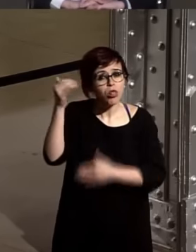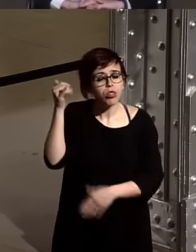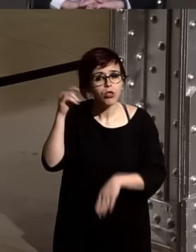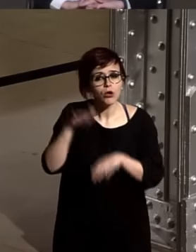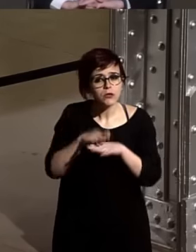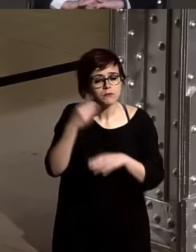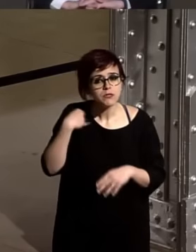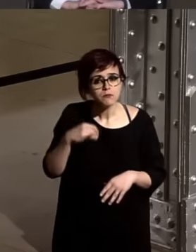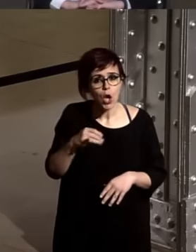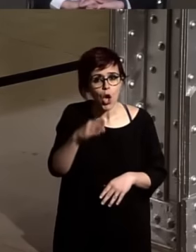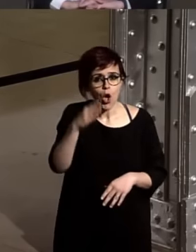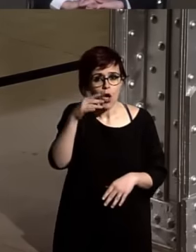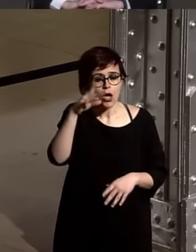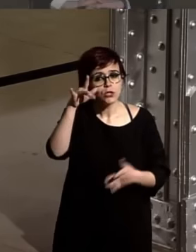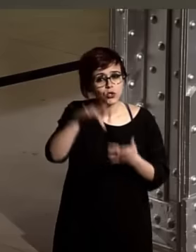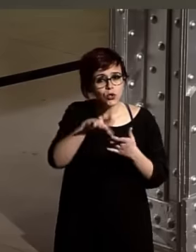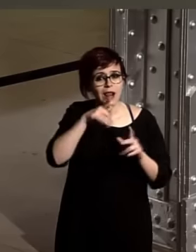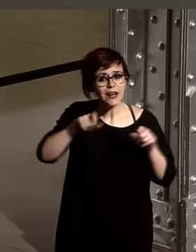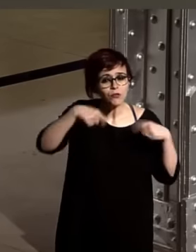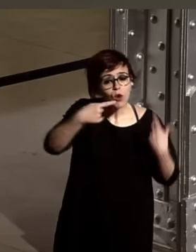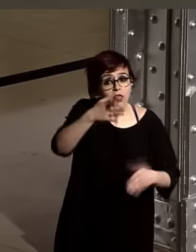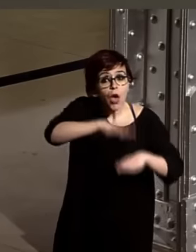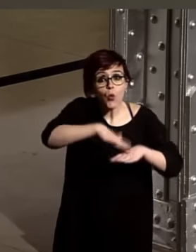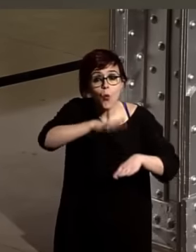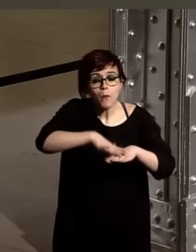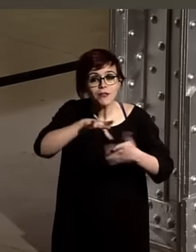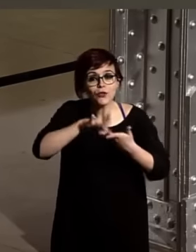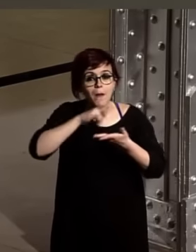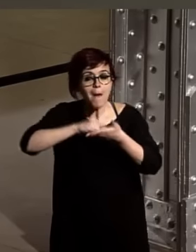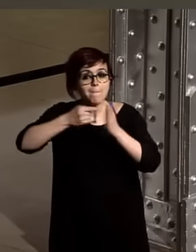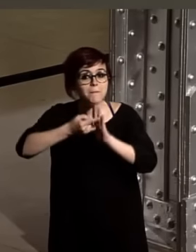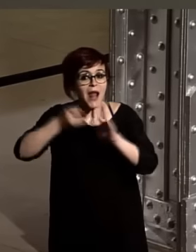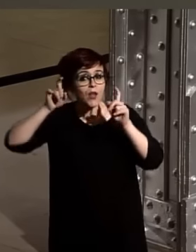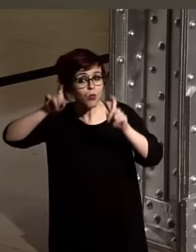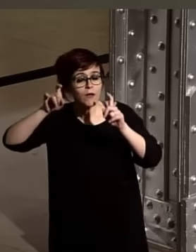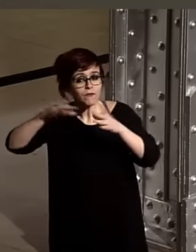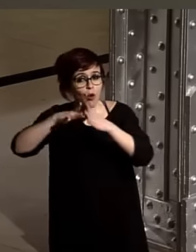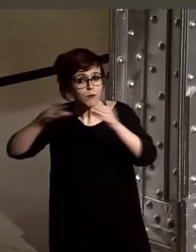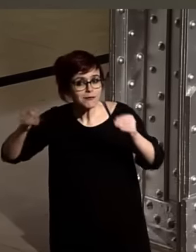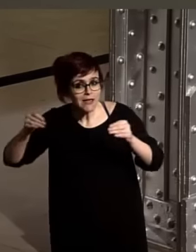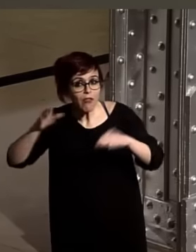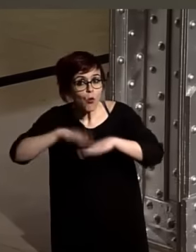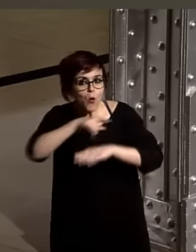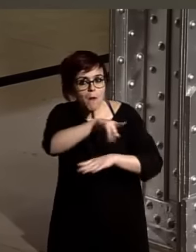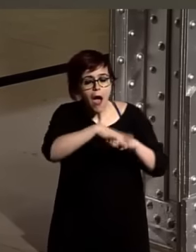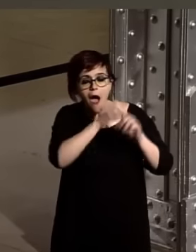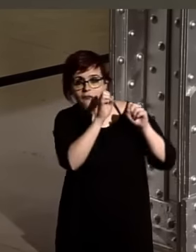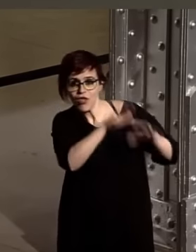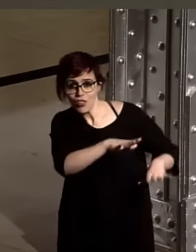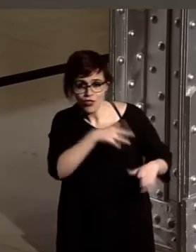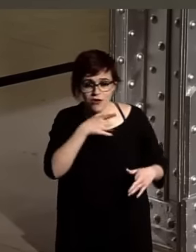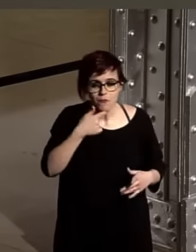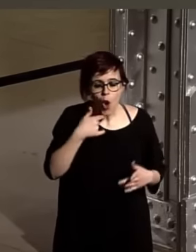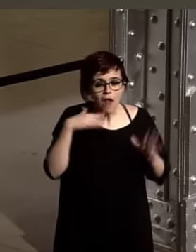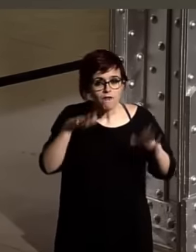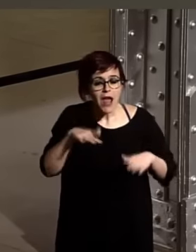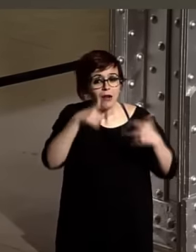Jorge wagens que decía la naturaleza no tiene la culpa de los planes de educación de las universidades esa de